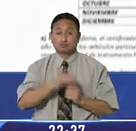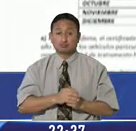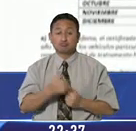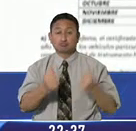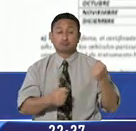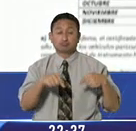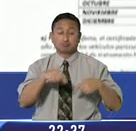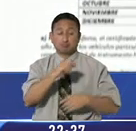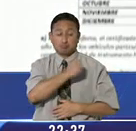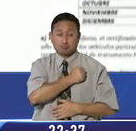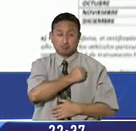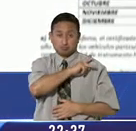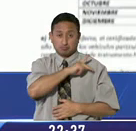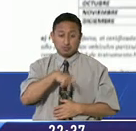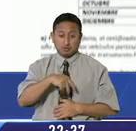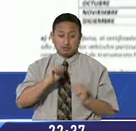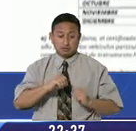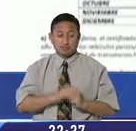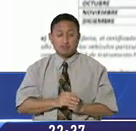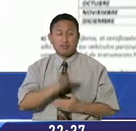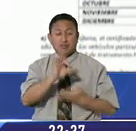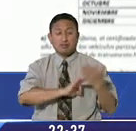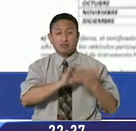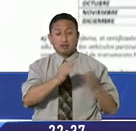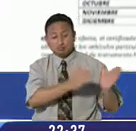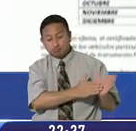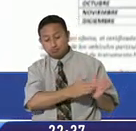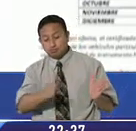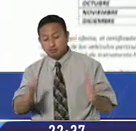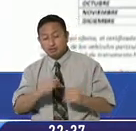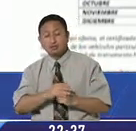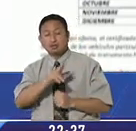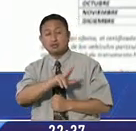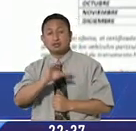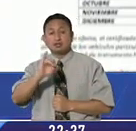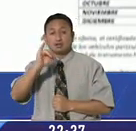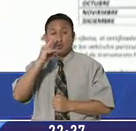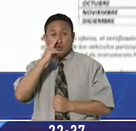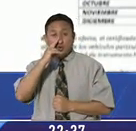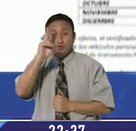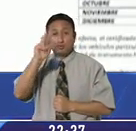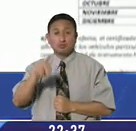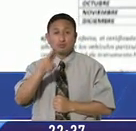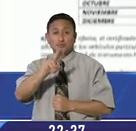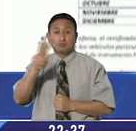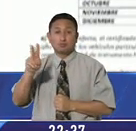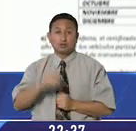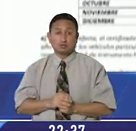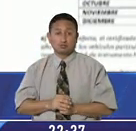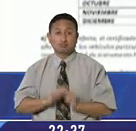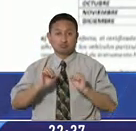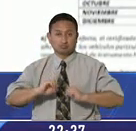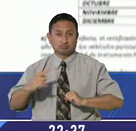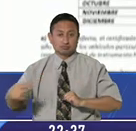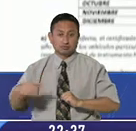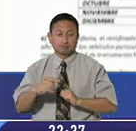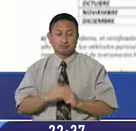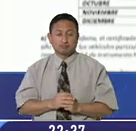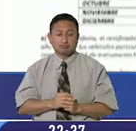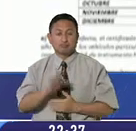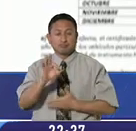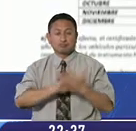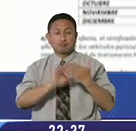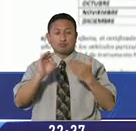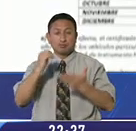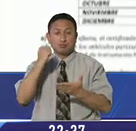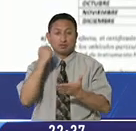vehículos particulares gozará de validez prorrogada hasta el 30 de junio del 2022 y como tal servirá de instrumento habilitante para